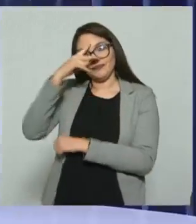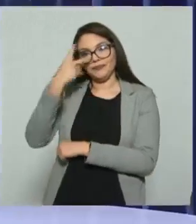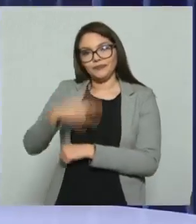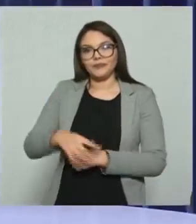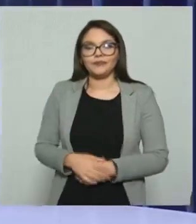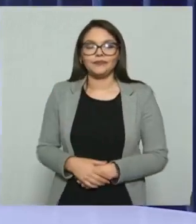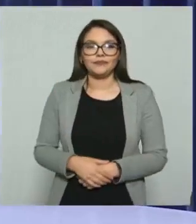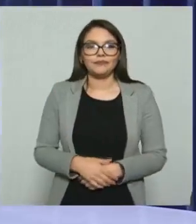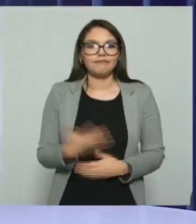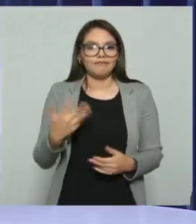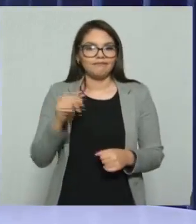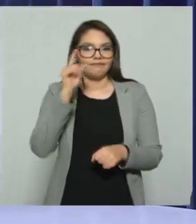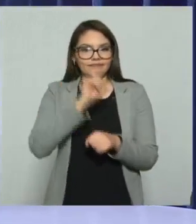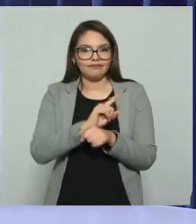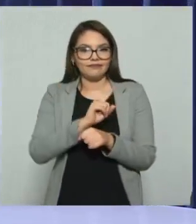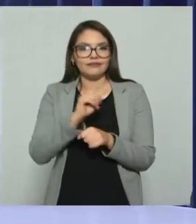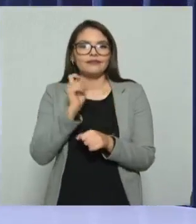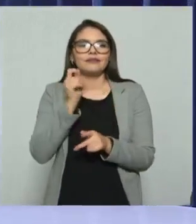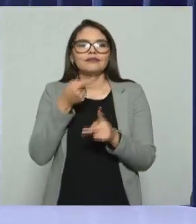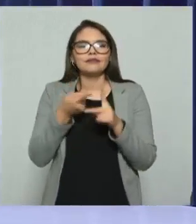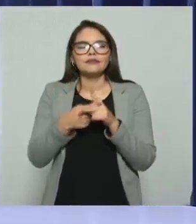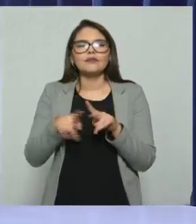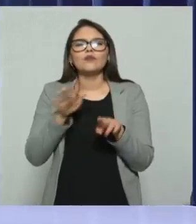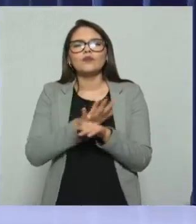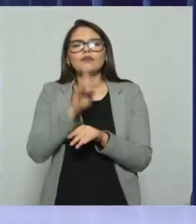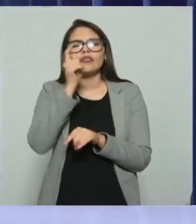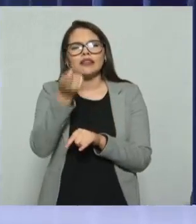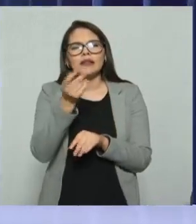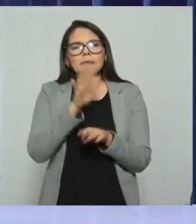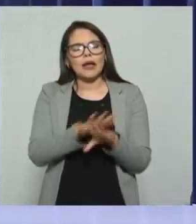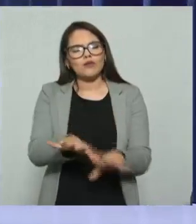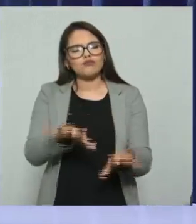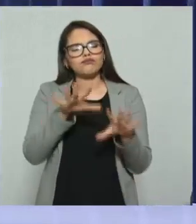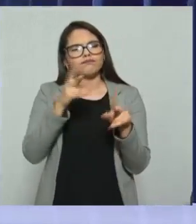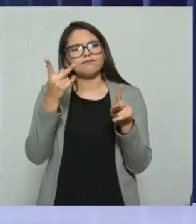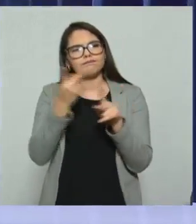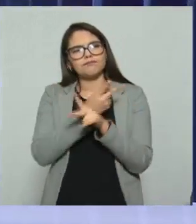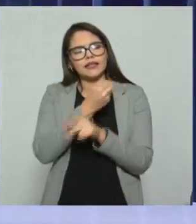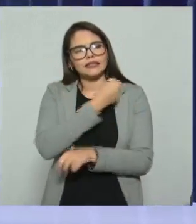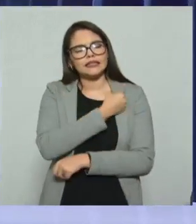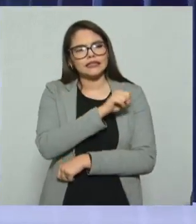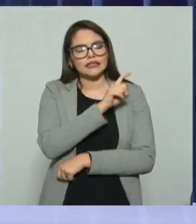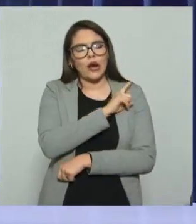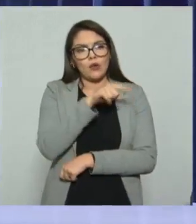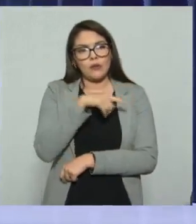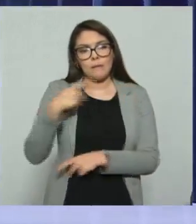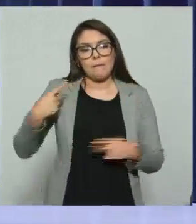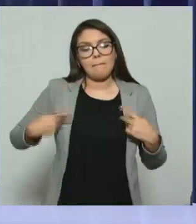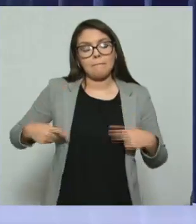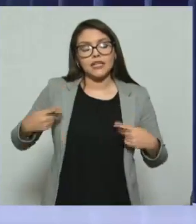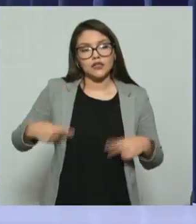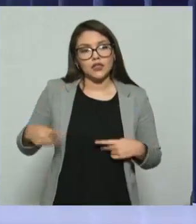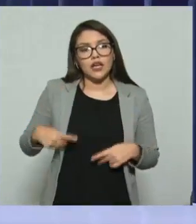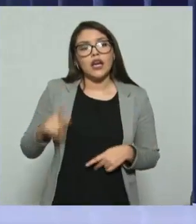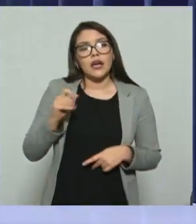a empezar a dejar en la mesa cuál es el impacto en la salud humana que ocurre